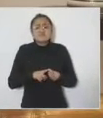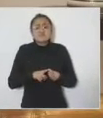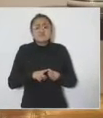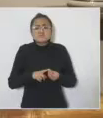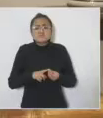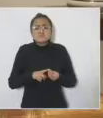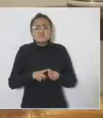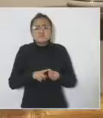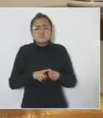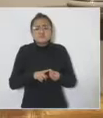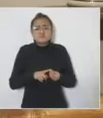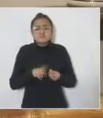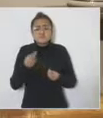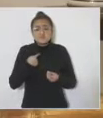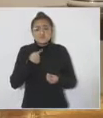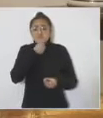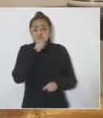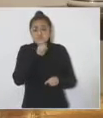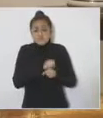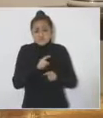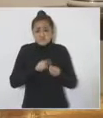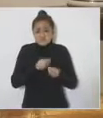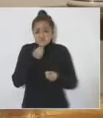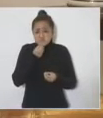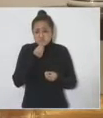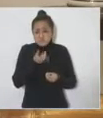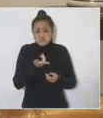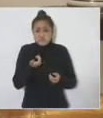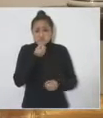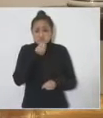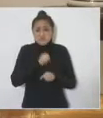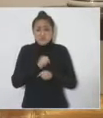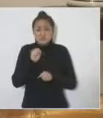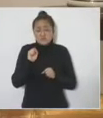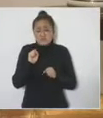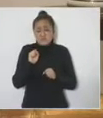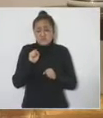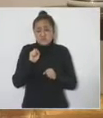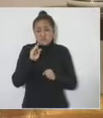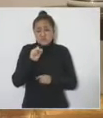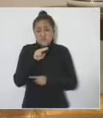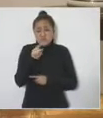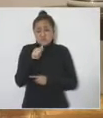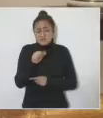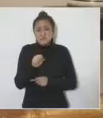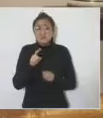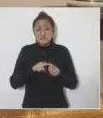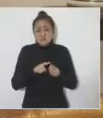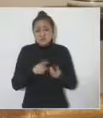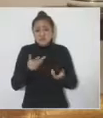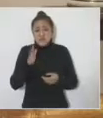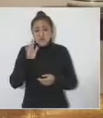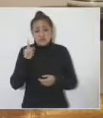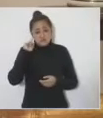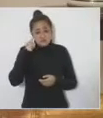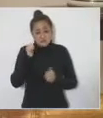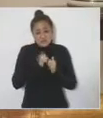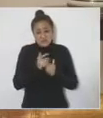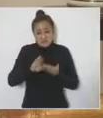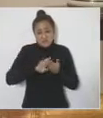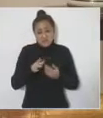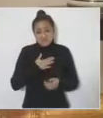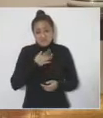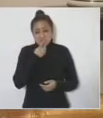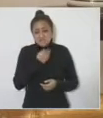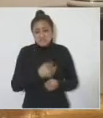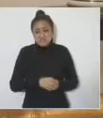comen mis secretarios la secretaría de finanzas saben dónde comes el juego este se enoja conmigo porque